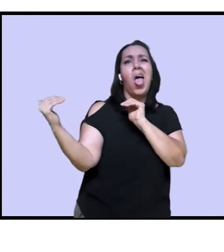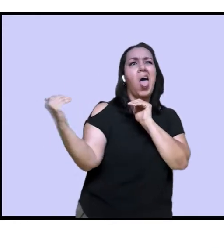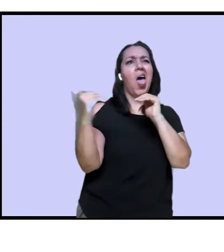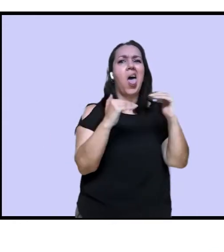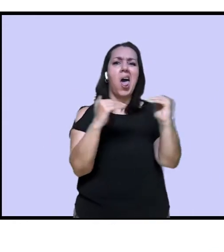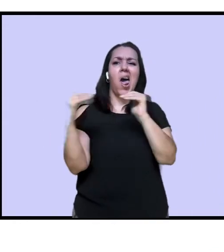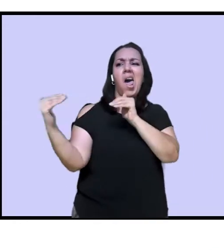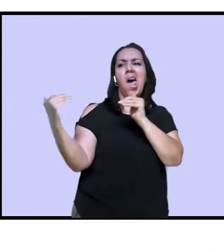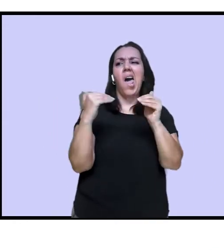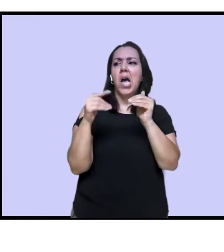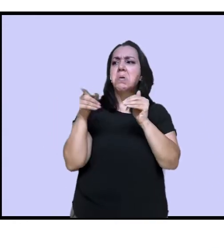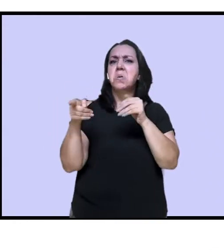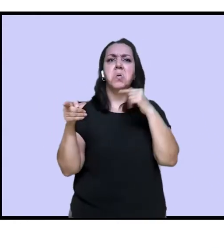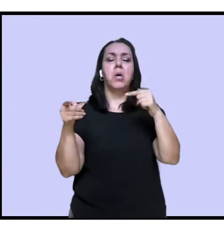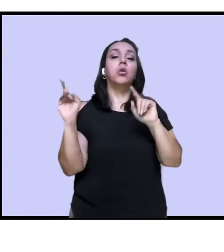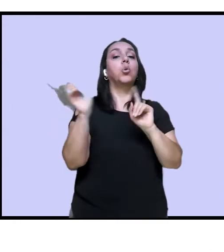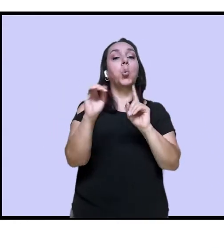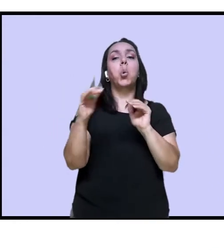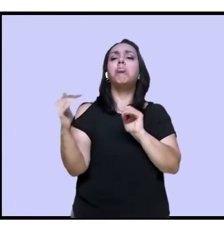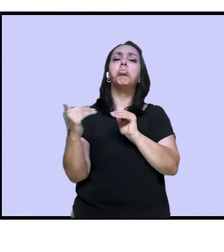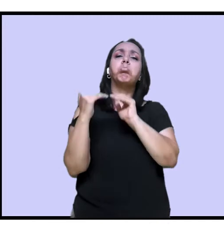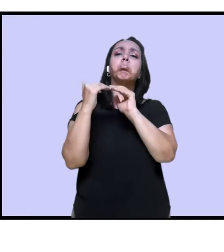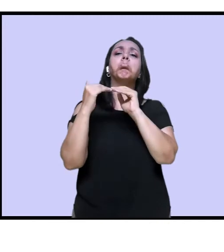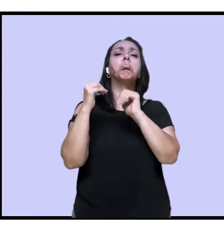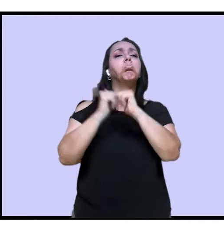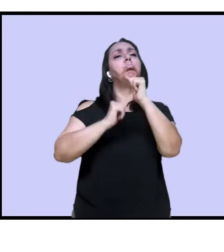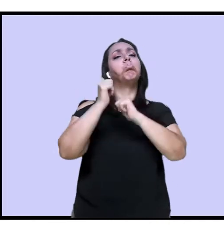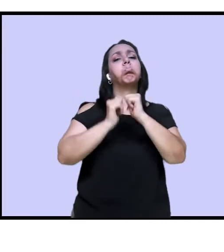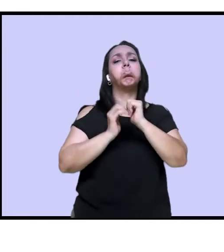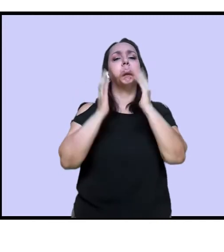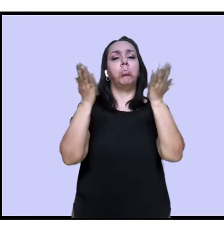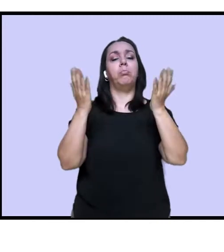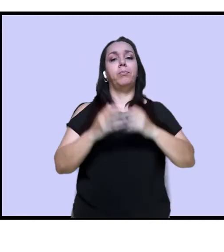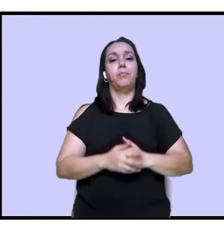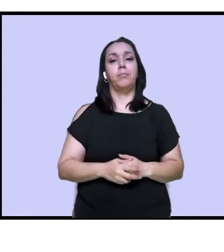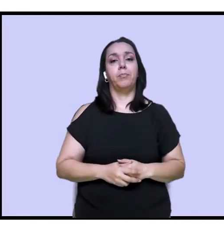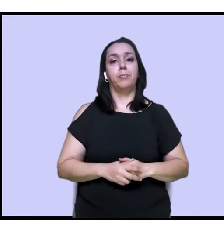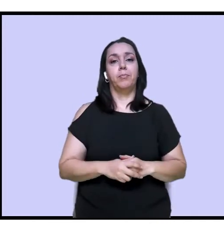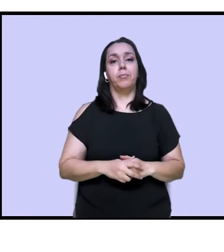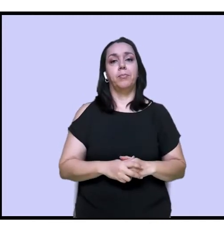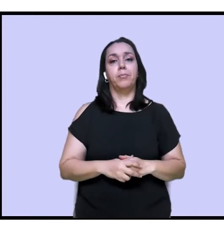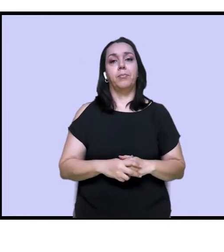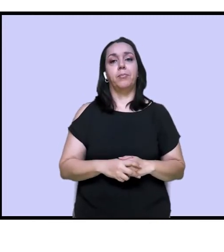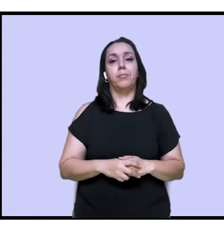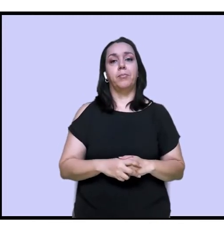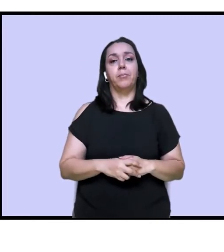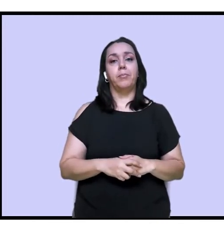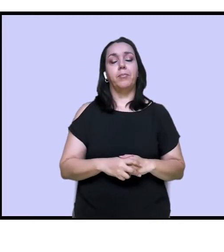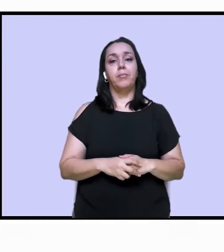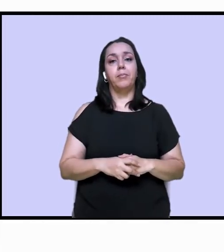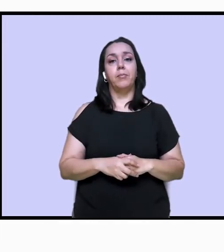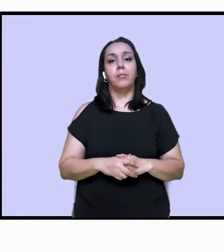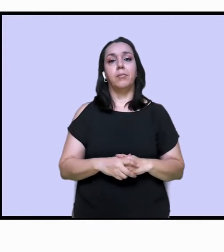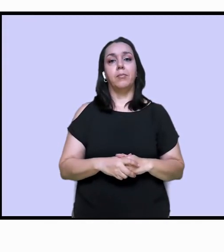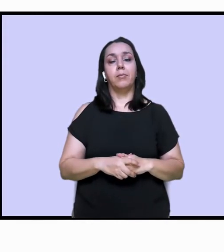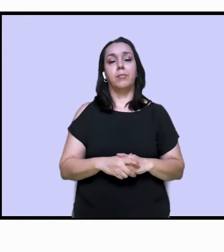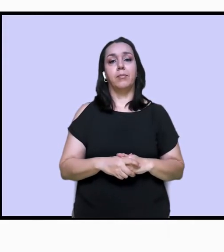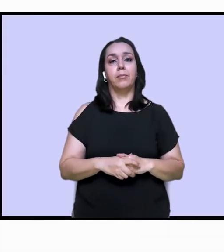necesidad de convencerse la una al otro de lo que es o lo que piensa.